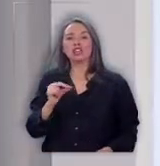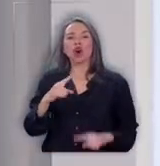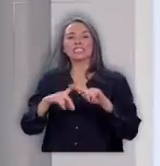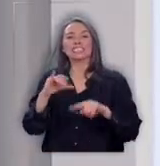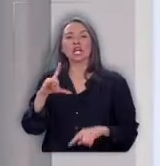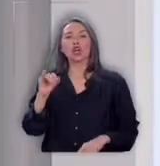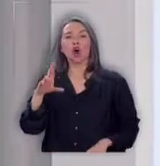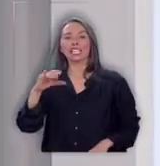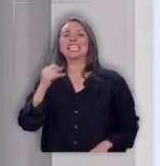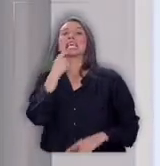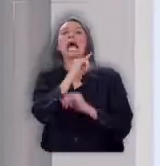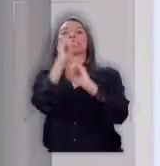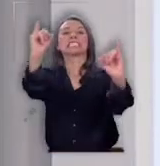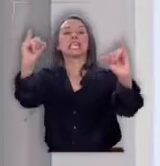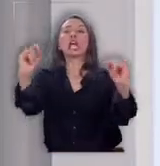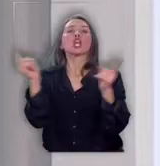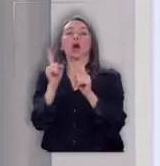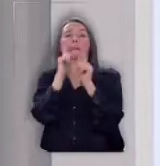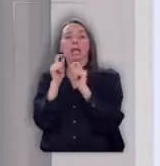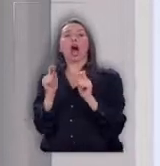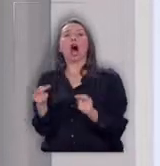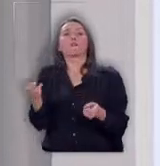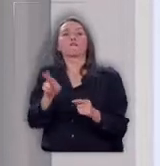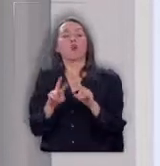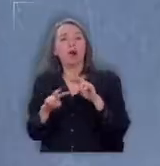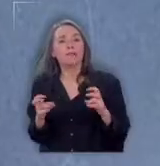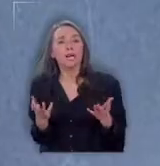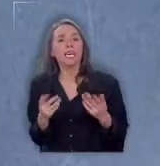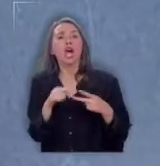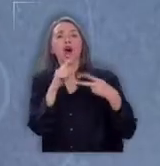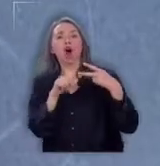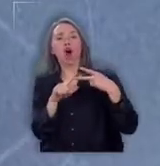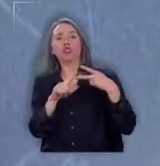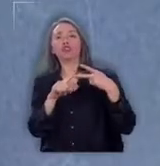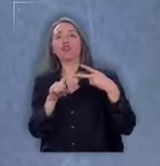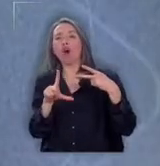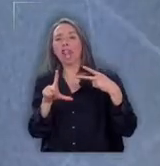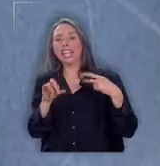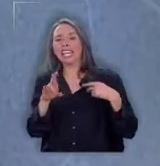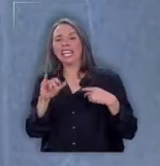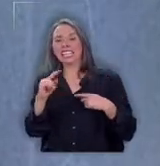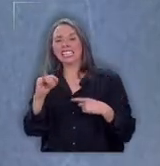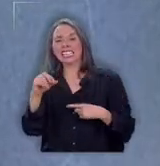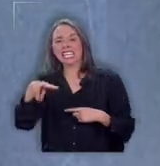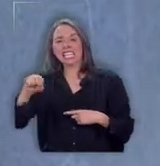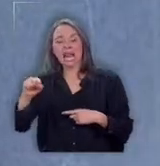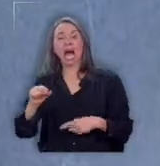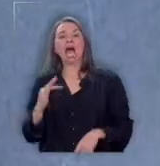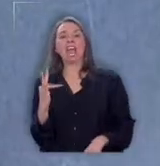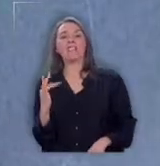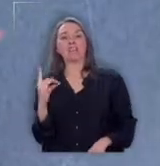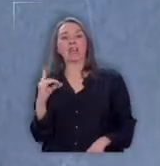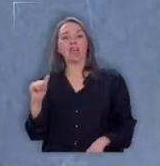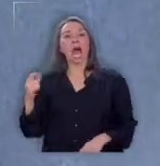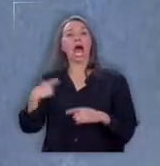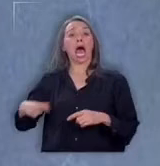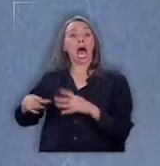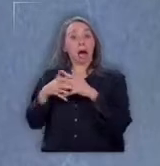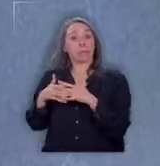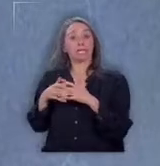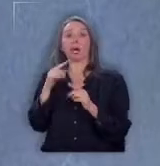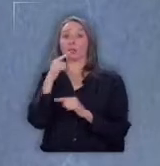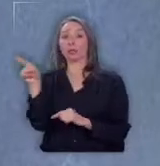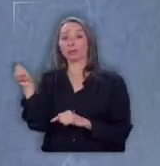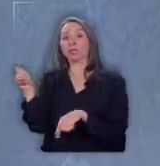ahora resulta que de nuevo se está volviendo a estudiar con la ivermectina pasó un poco lo mismo e entiendo que la fda tiene Noticias al respecto se lo pregunto que